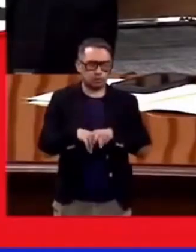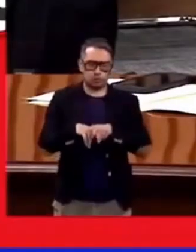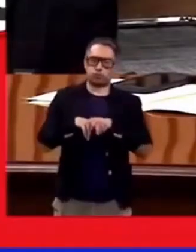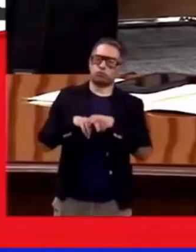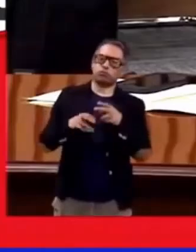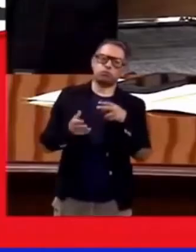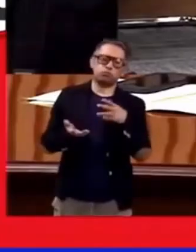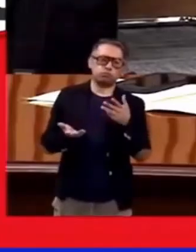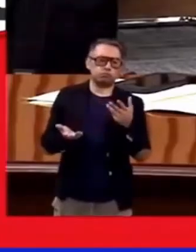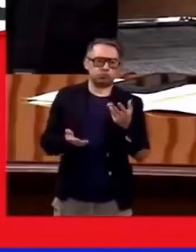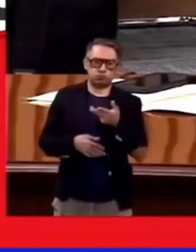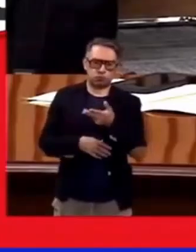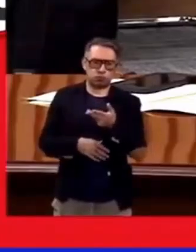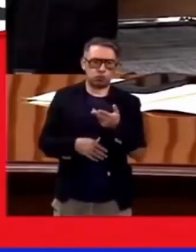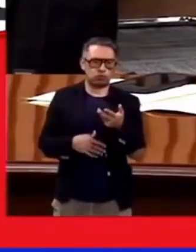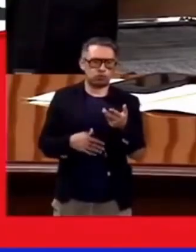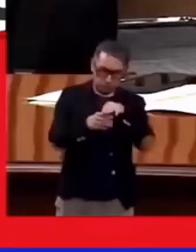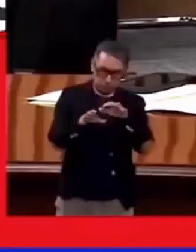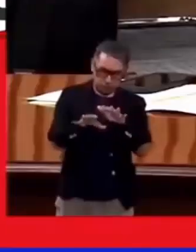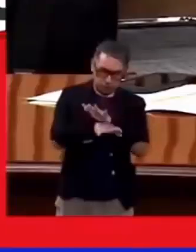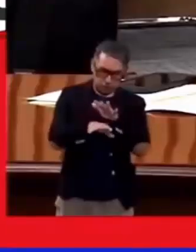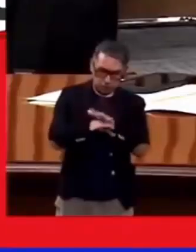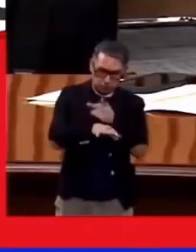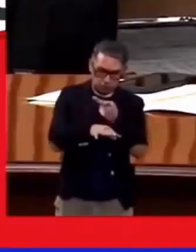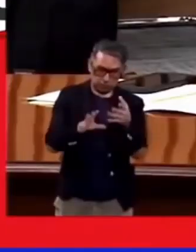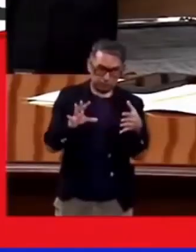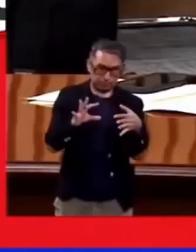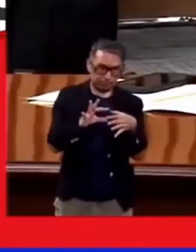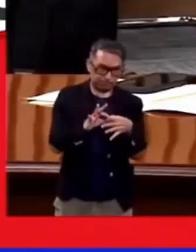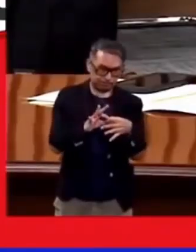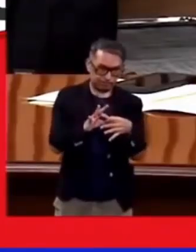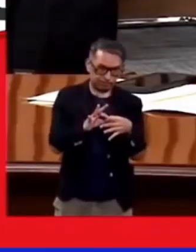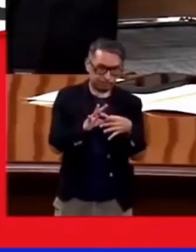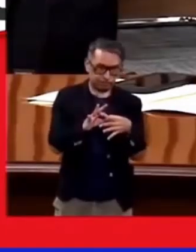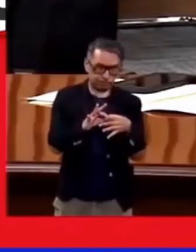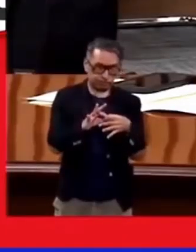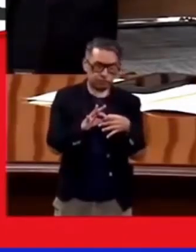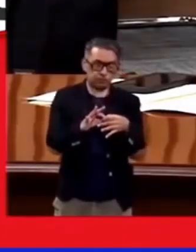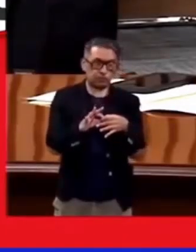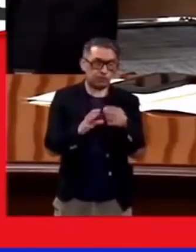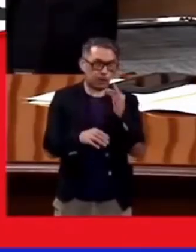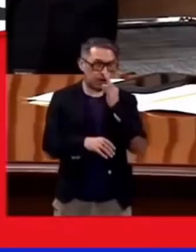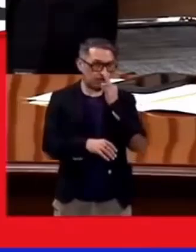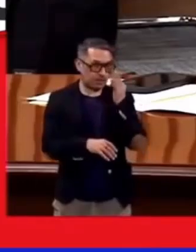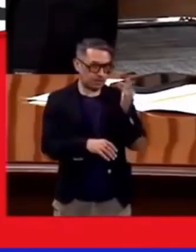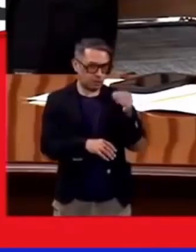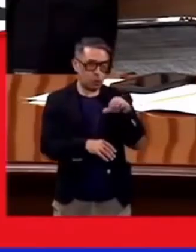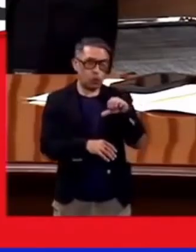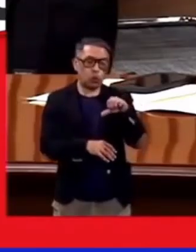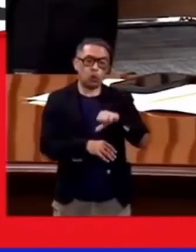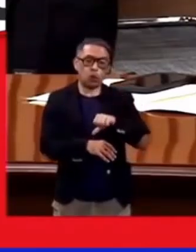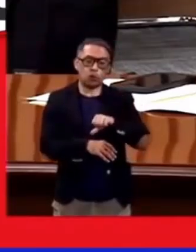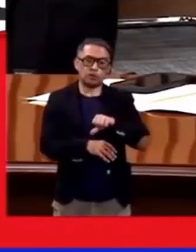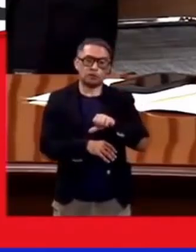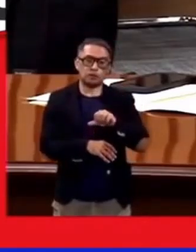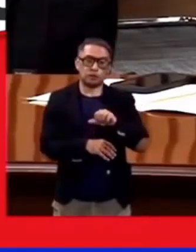defender lo indefendible. Hoy, este Instituto Nacional